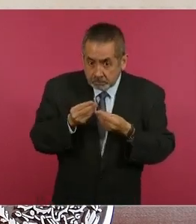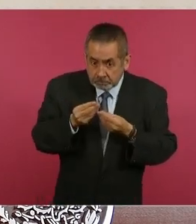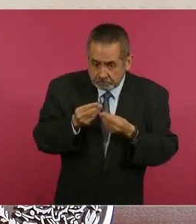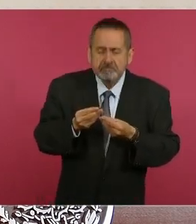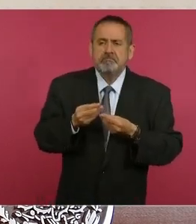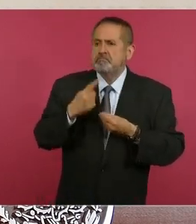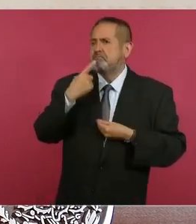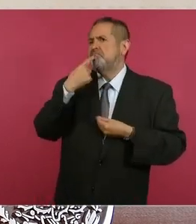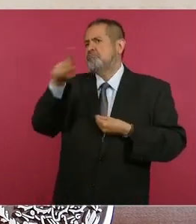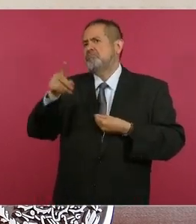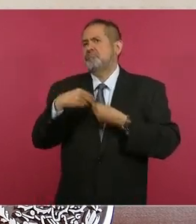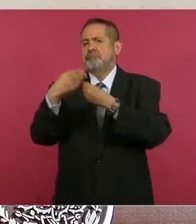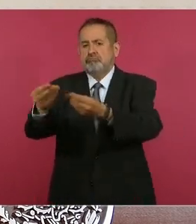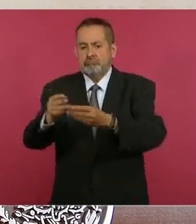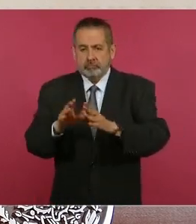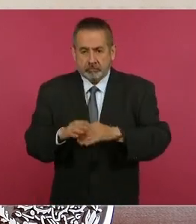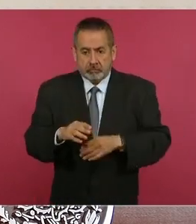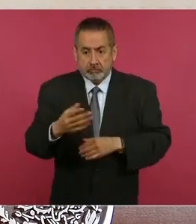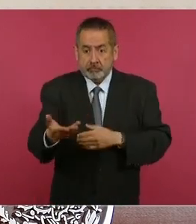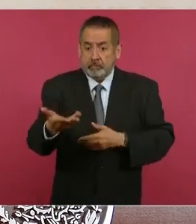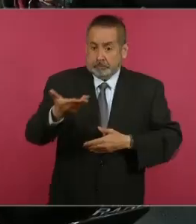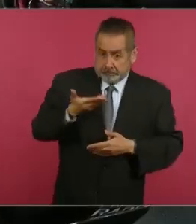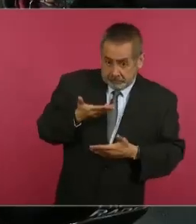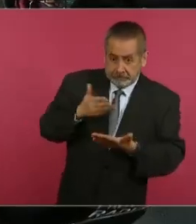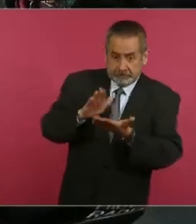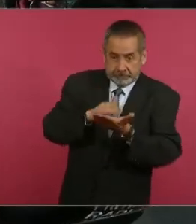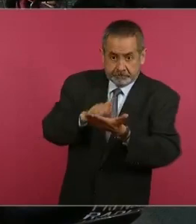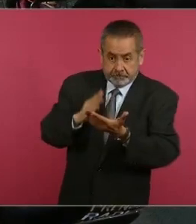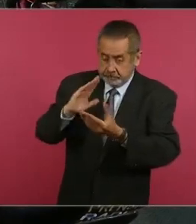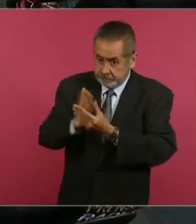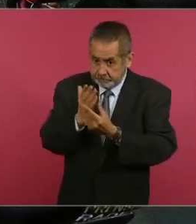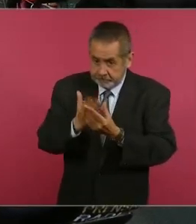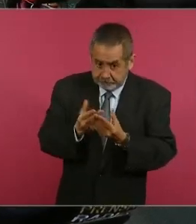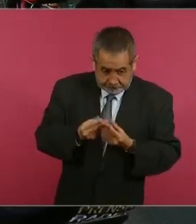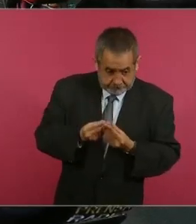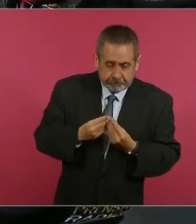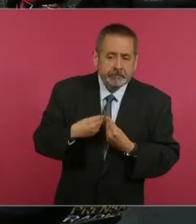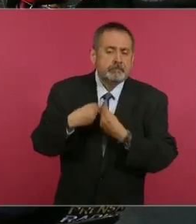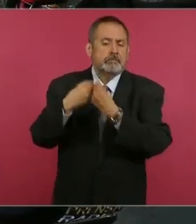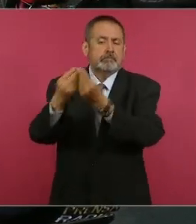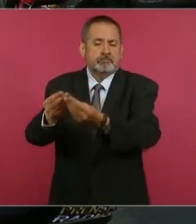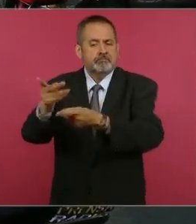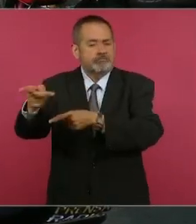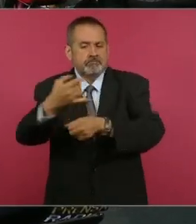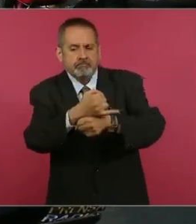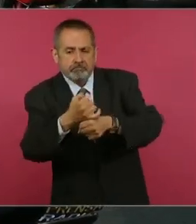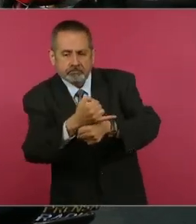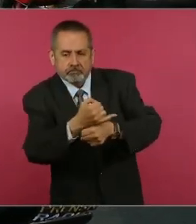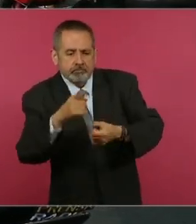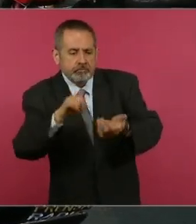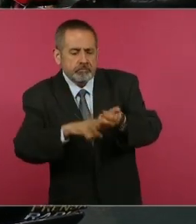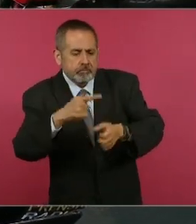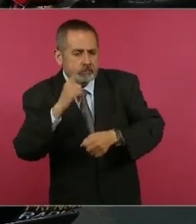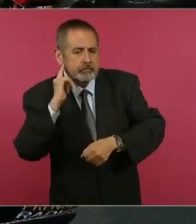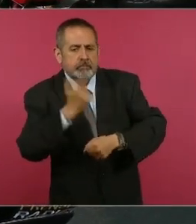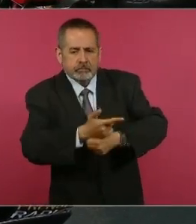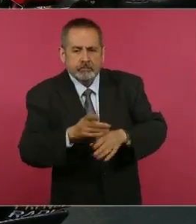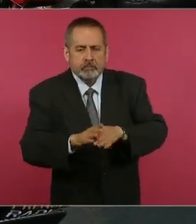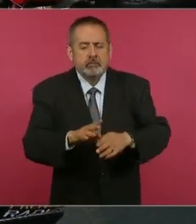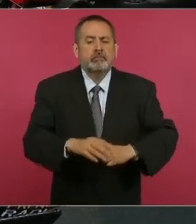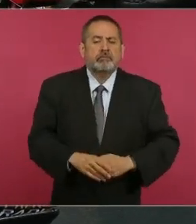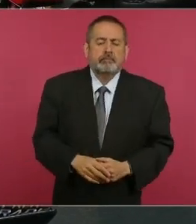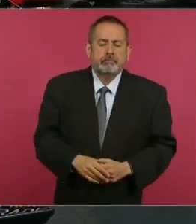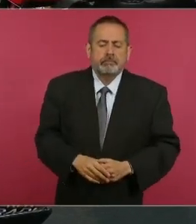denunciar. Entonces ya nos presentas y que la autoridad competente haga la investigación. Muchas